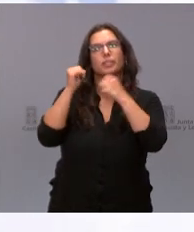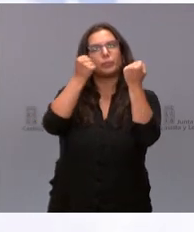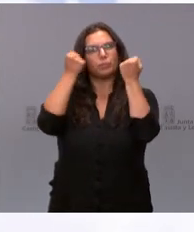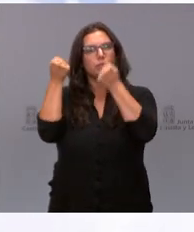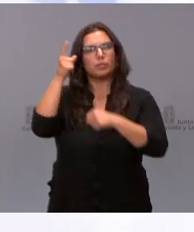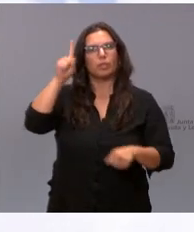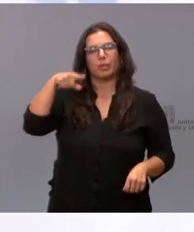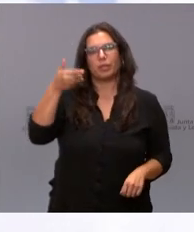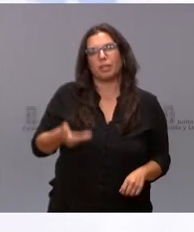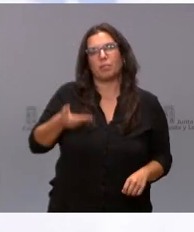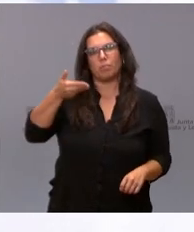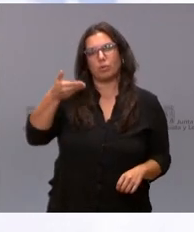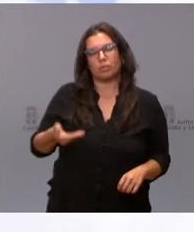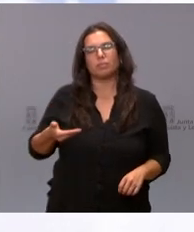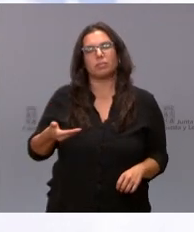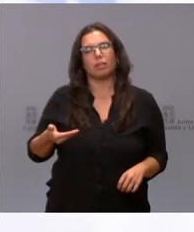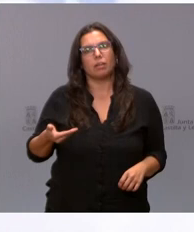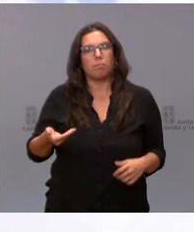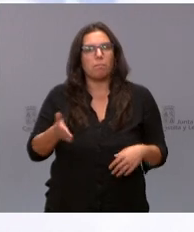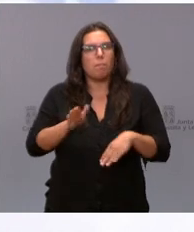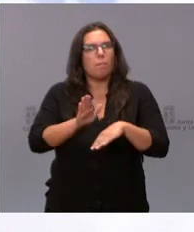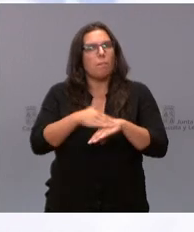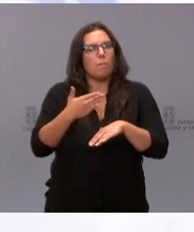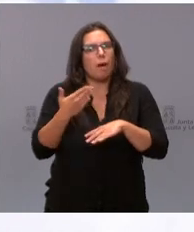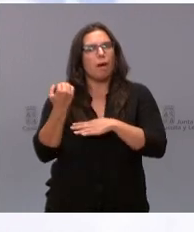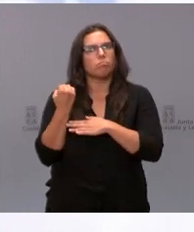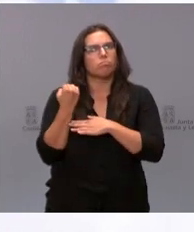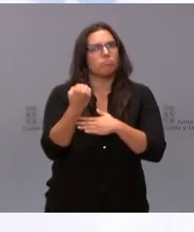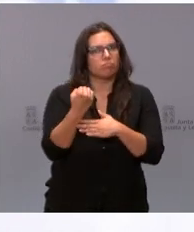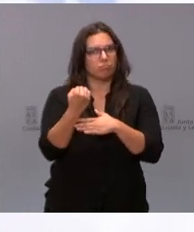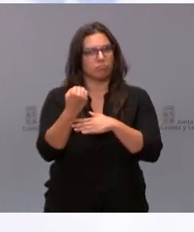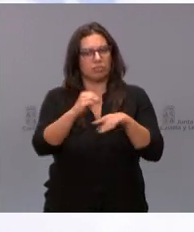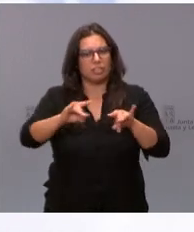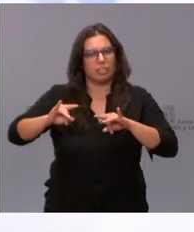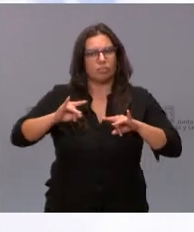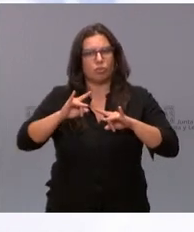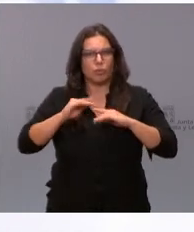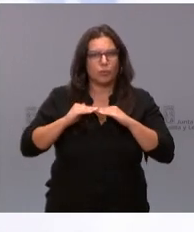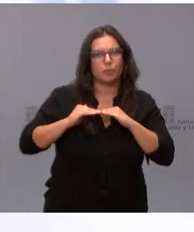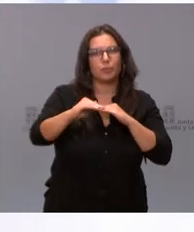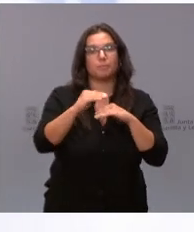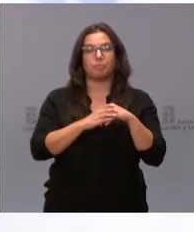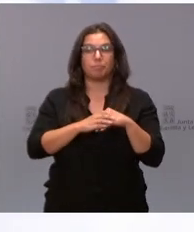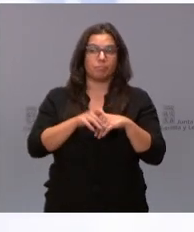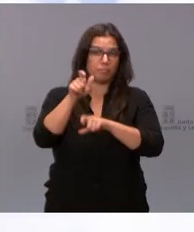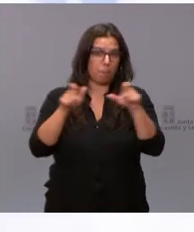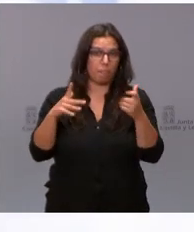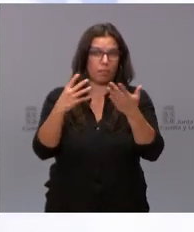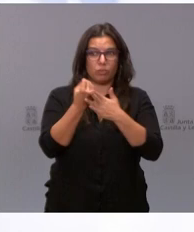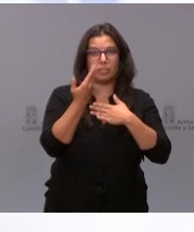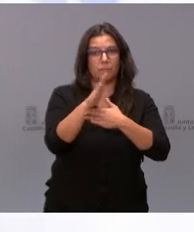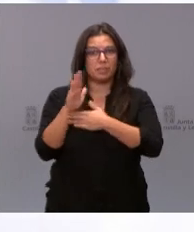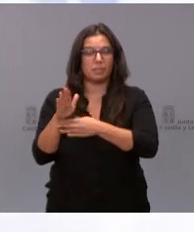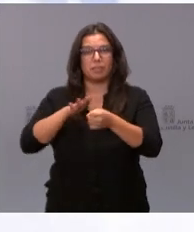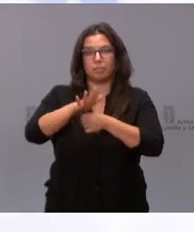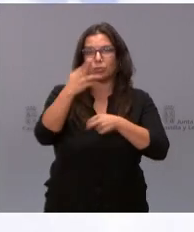muy importante para dar sostenibilidad en el territorio y a todos los representantes de la vida política